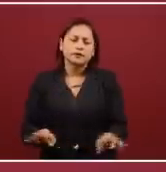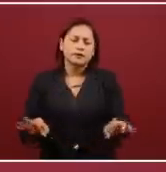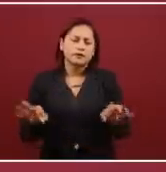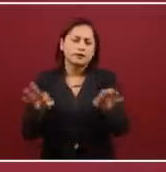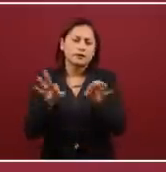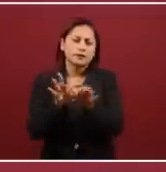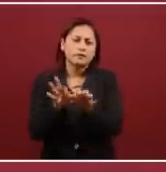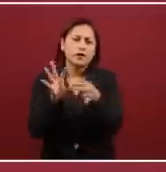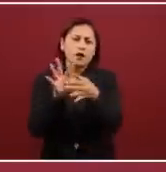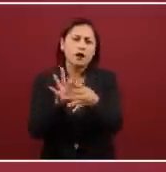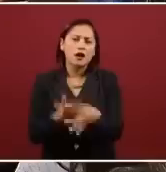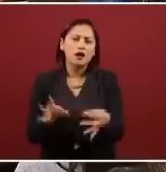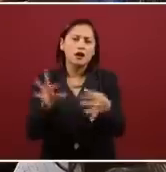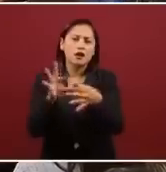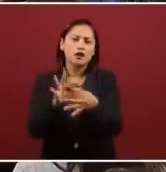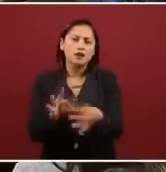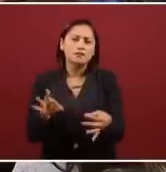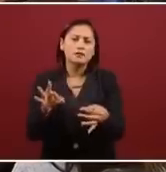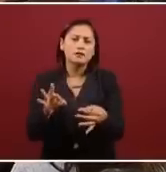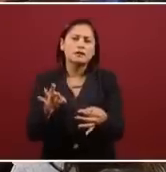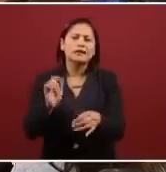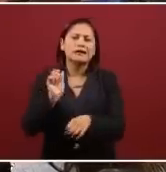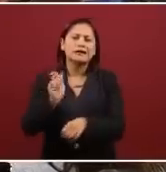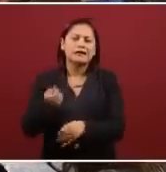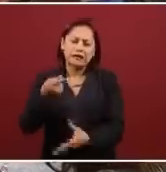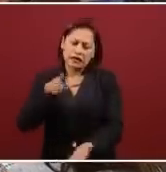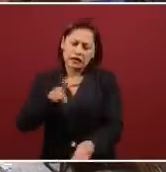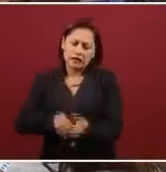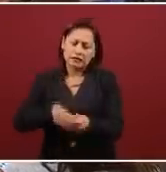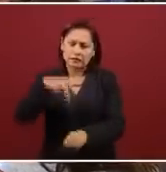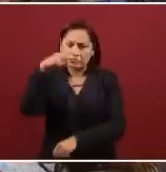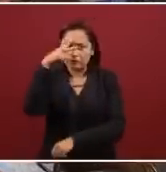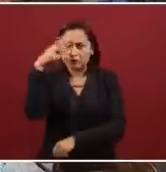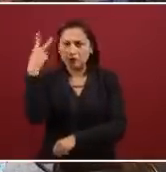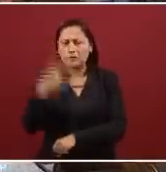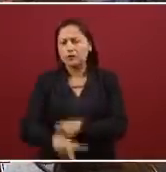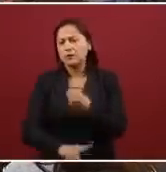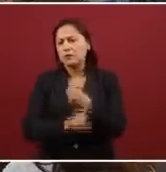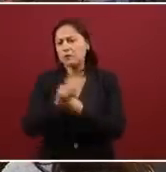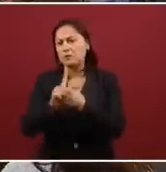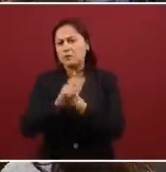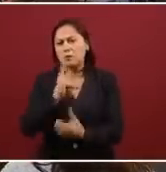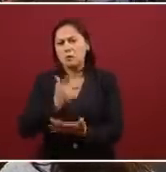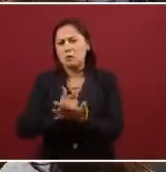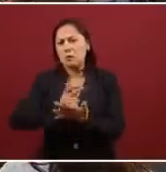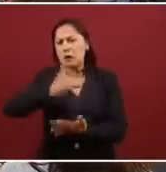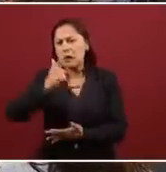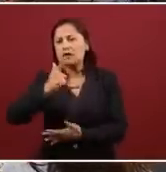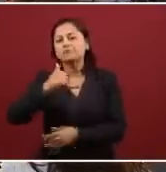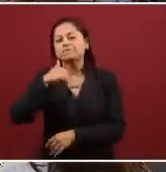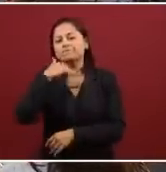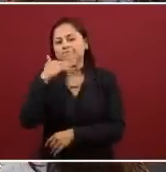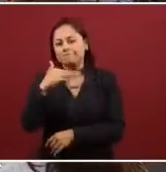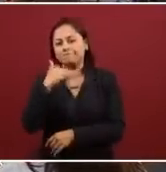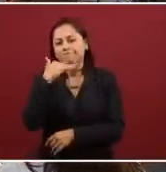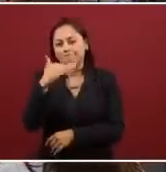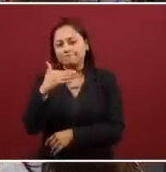el principal problema de México es la corrupción. ¿Y cómo creen que les va a gustar